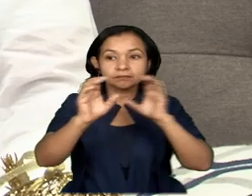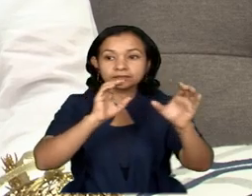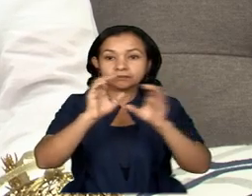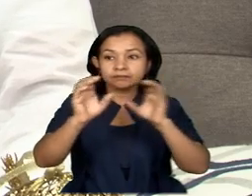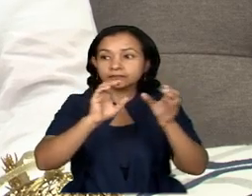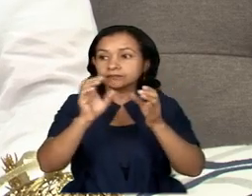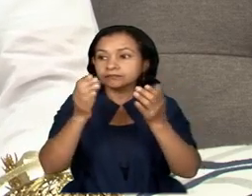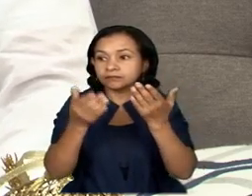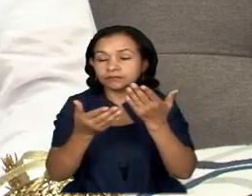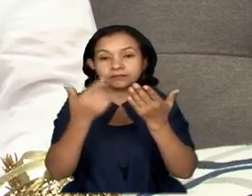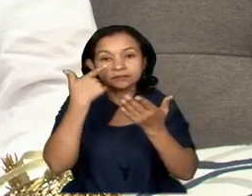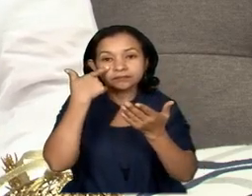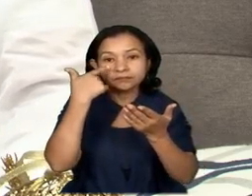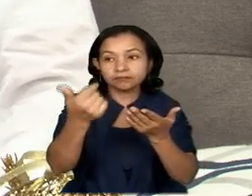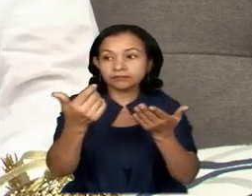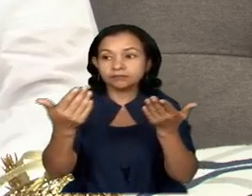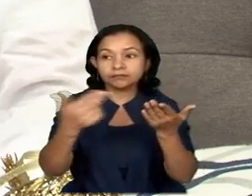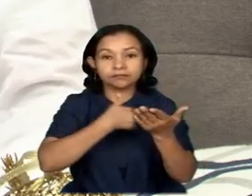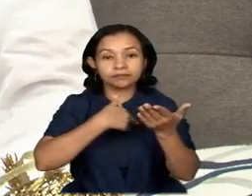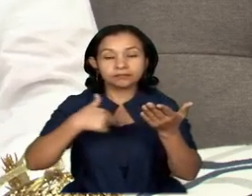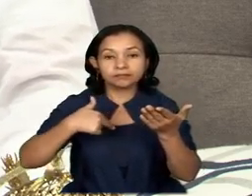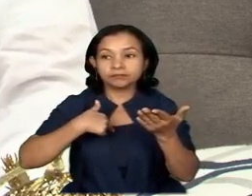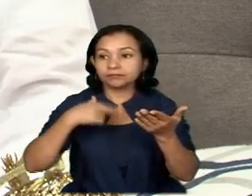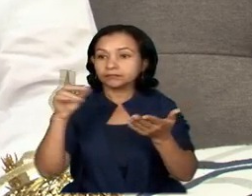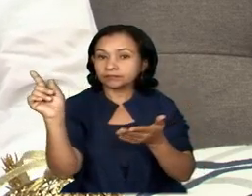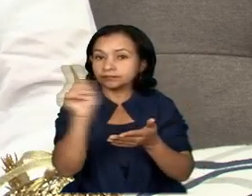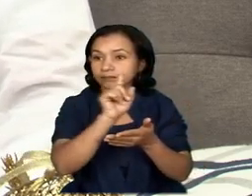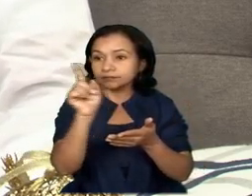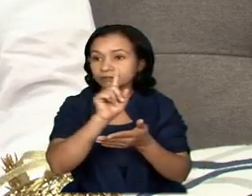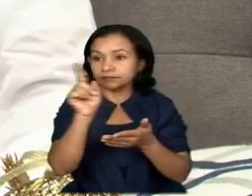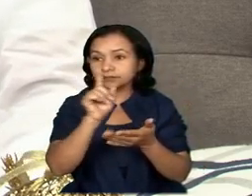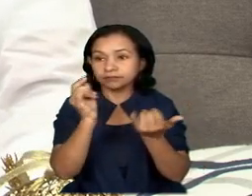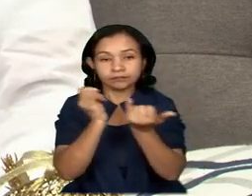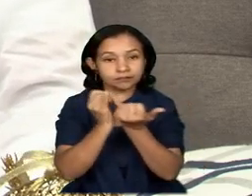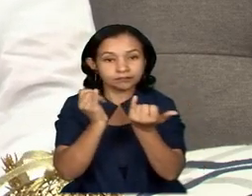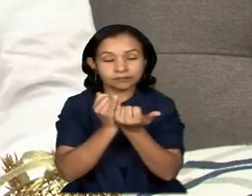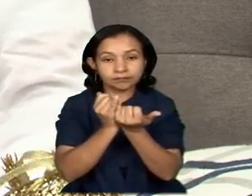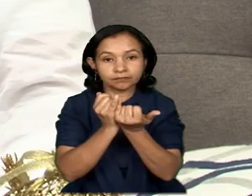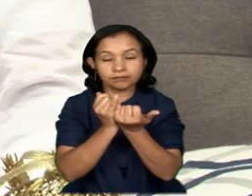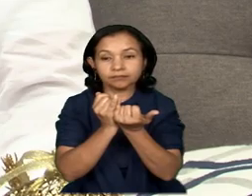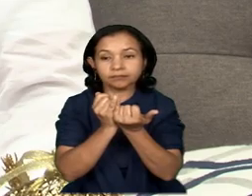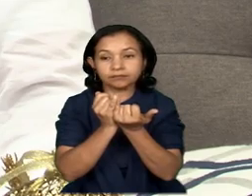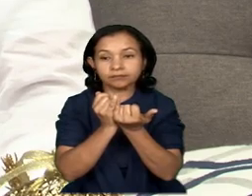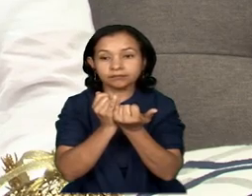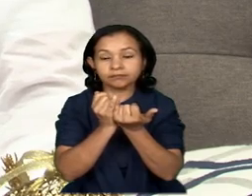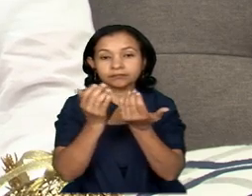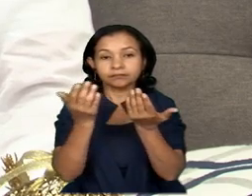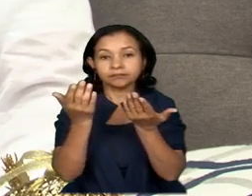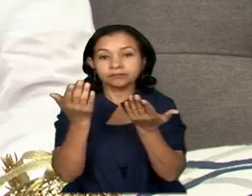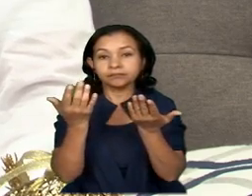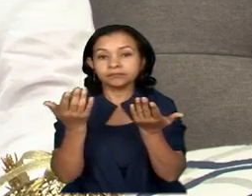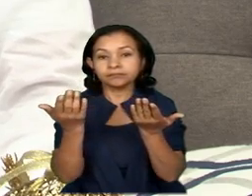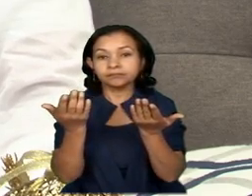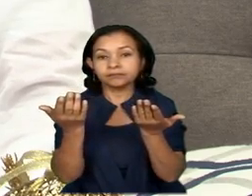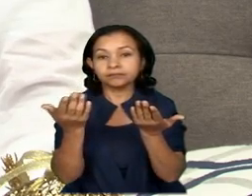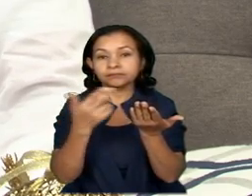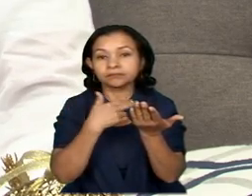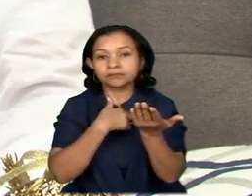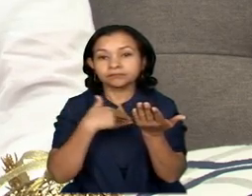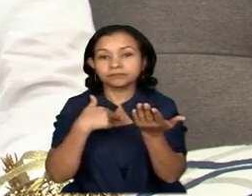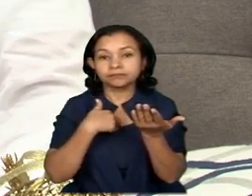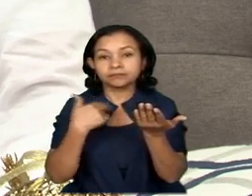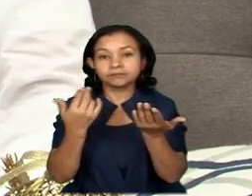eso tenés que reconocerlo. Entonces ya no se vale que llegas al aula, copias en la pizarra, memorizas y haces un